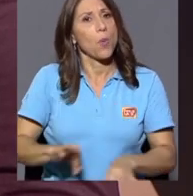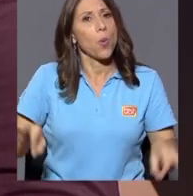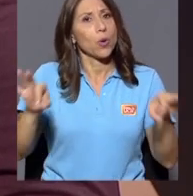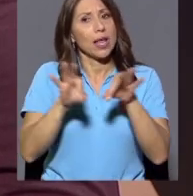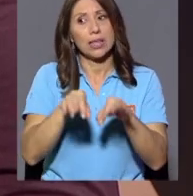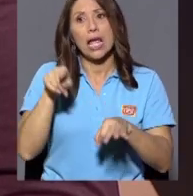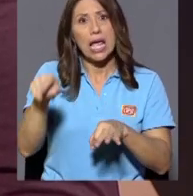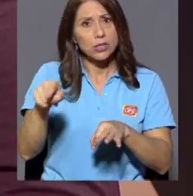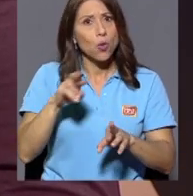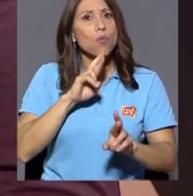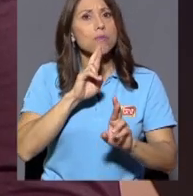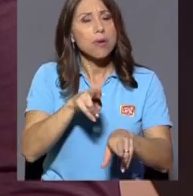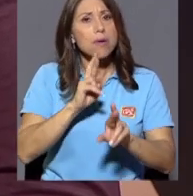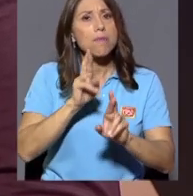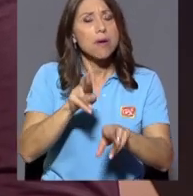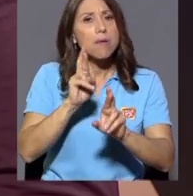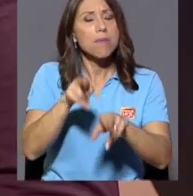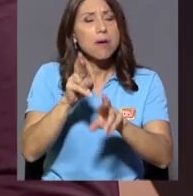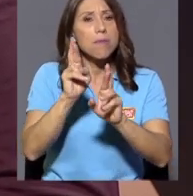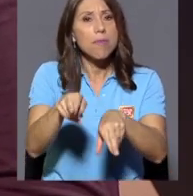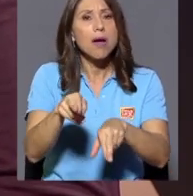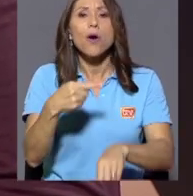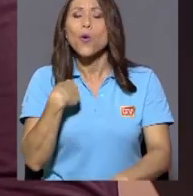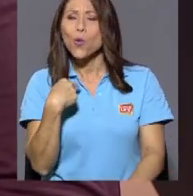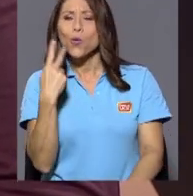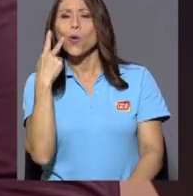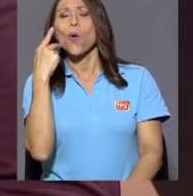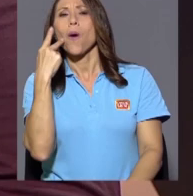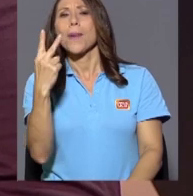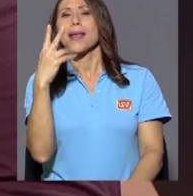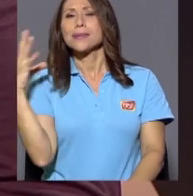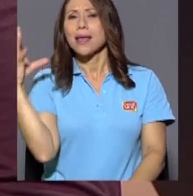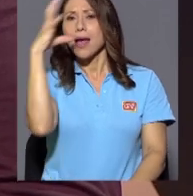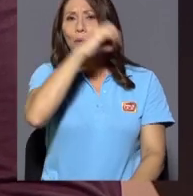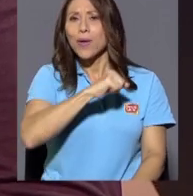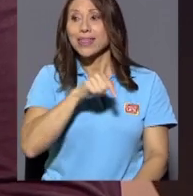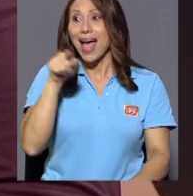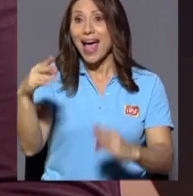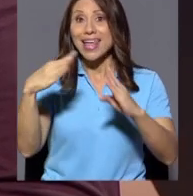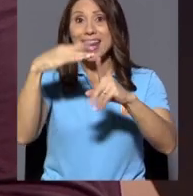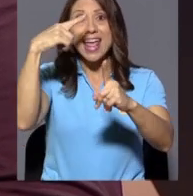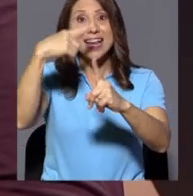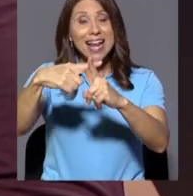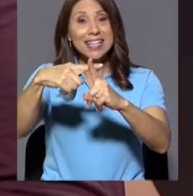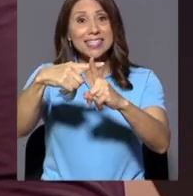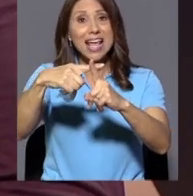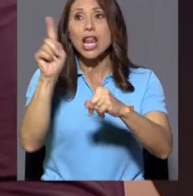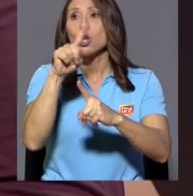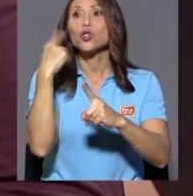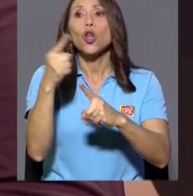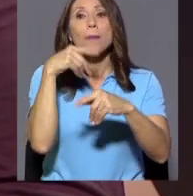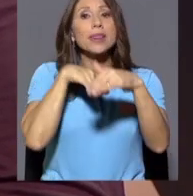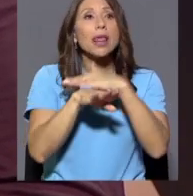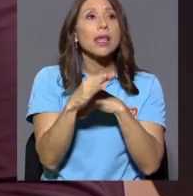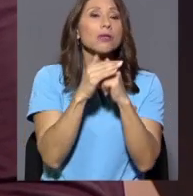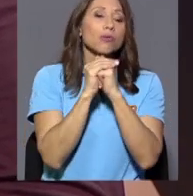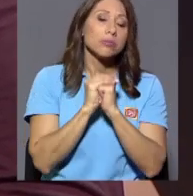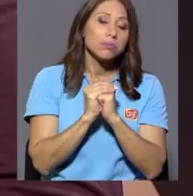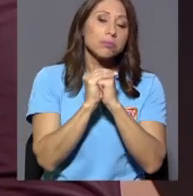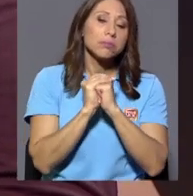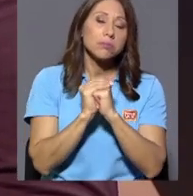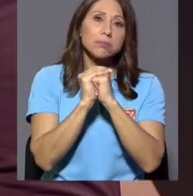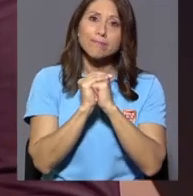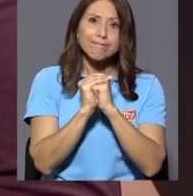eso está rindiendo sus frutos para que uno entienda que también hay por ejemplo la iglesia es una iglesia que no se queda solamente